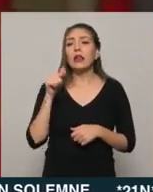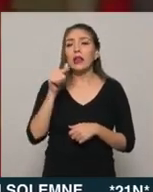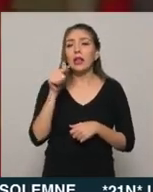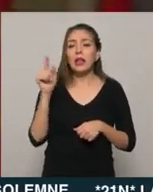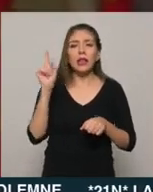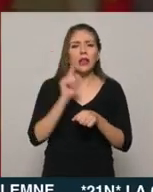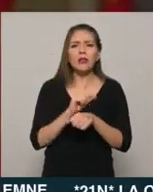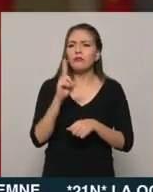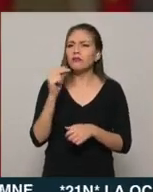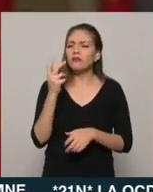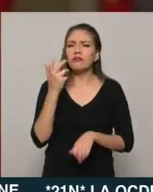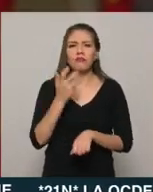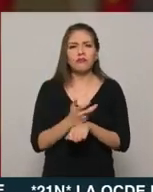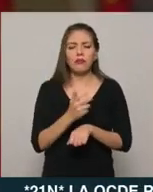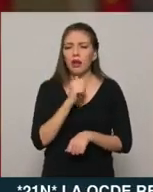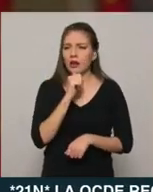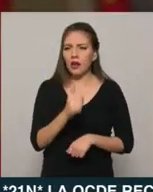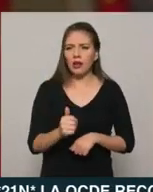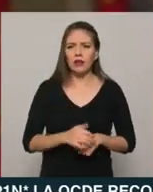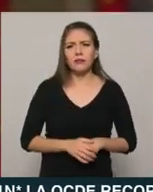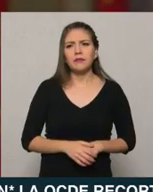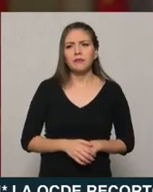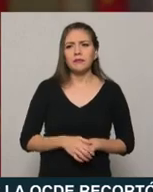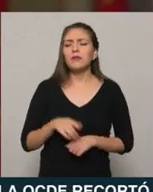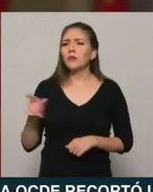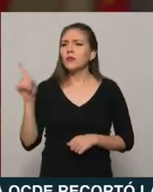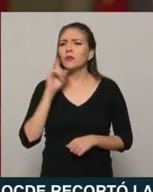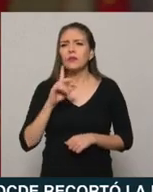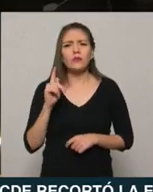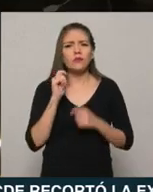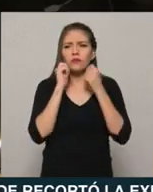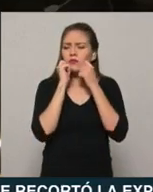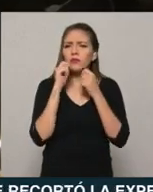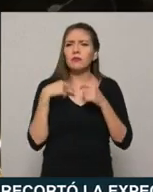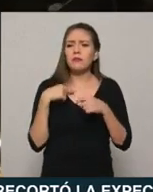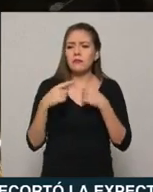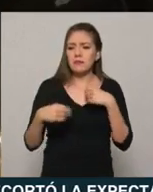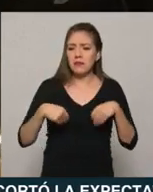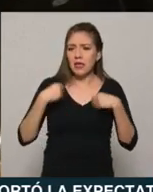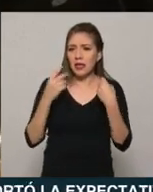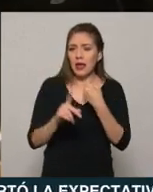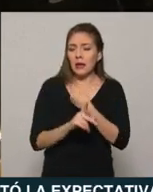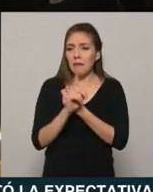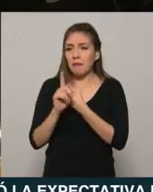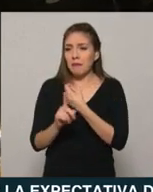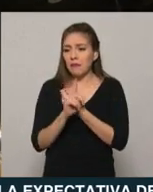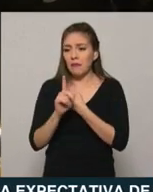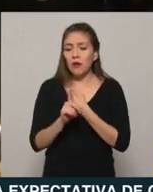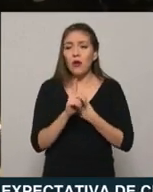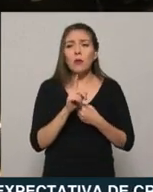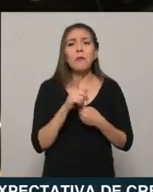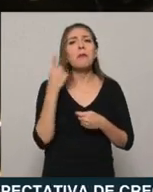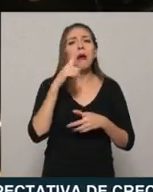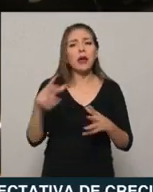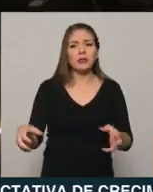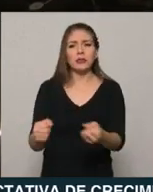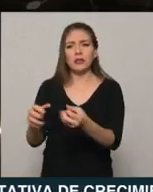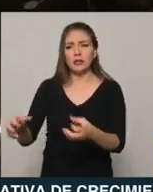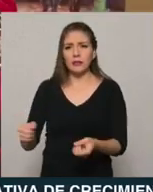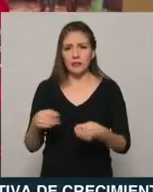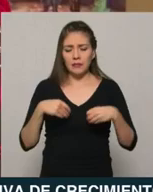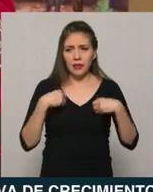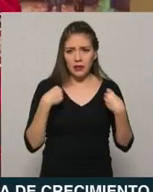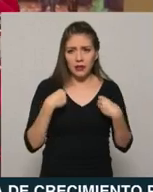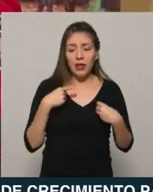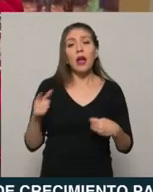A Sharon no le importa arriesgar su vida para salvarla de otra persona. Ahora tiene 22 años y cada día se prepara para estar